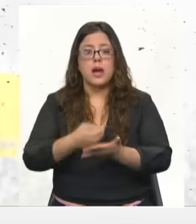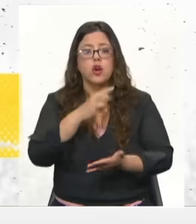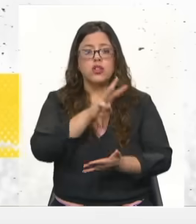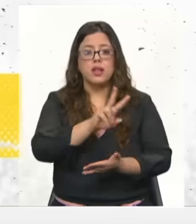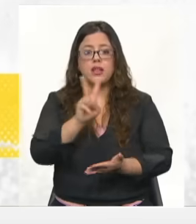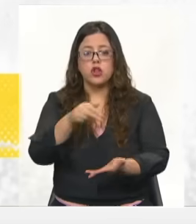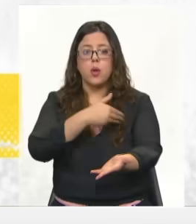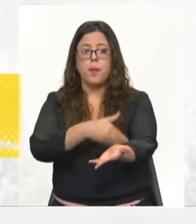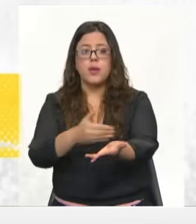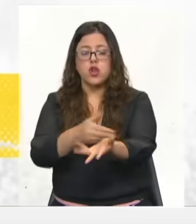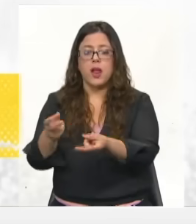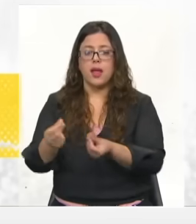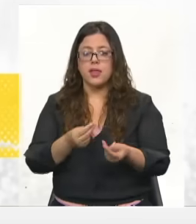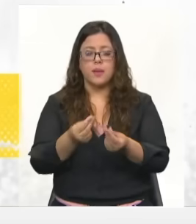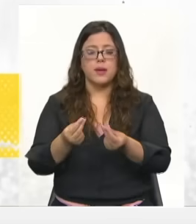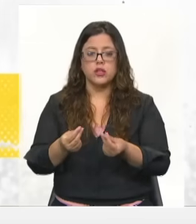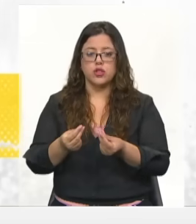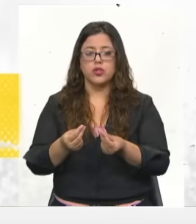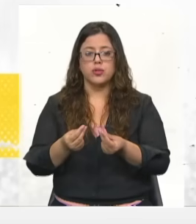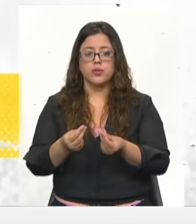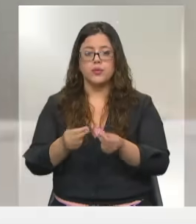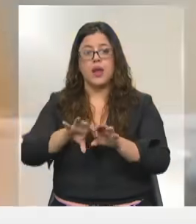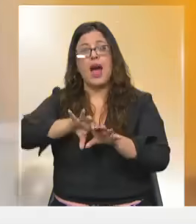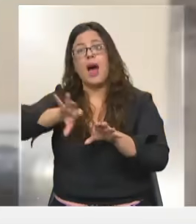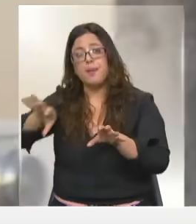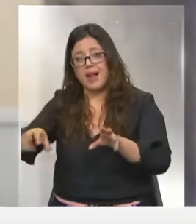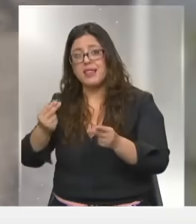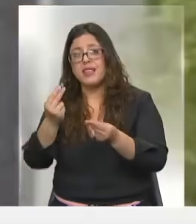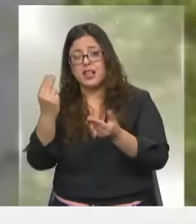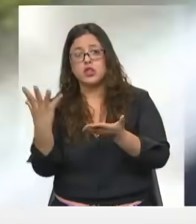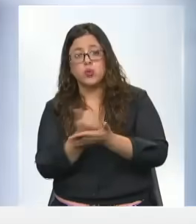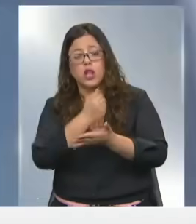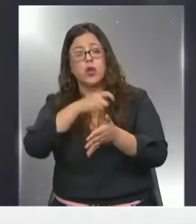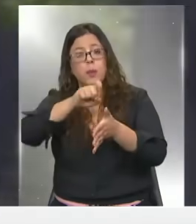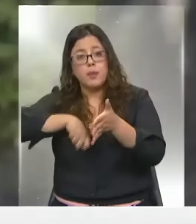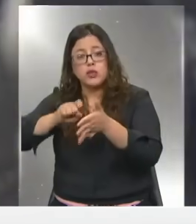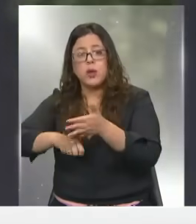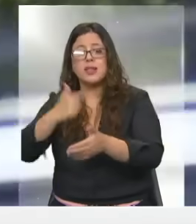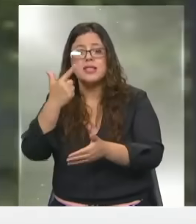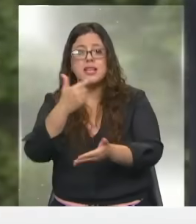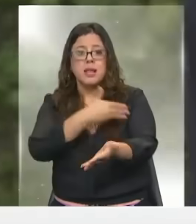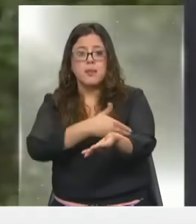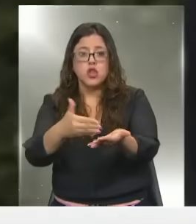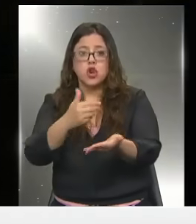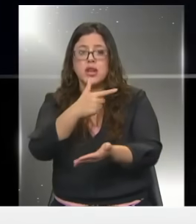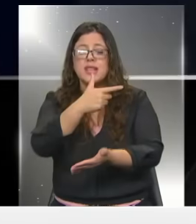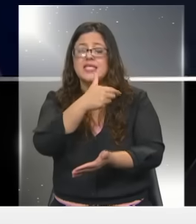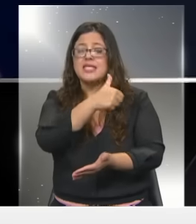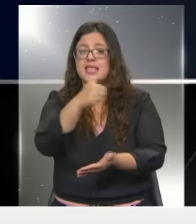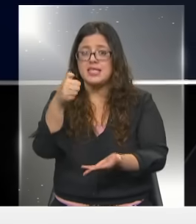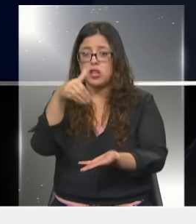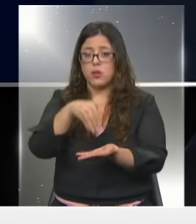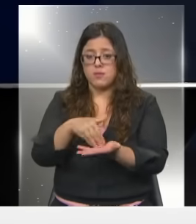32 millones de pesos, aparte de su sueldo mensual de 7.600.000.